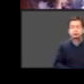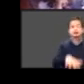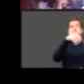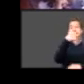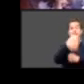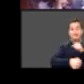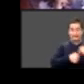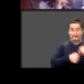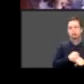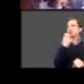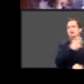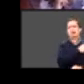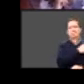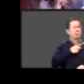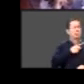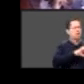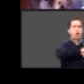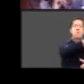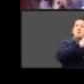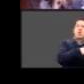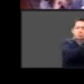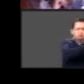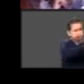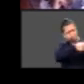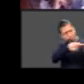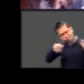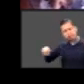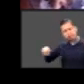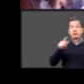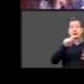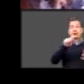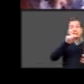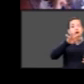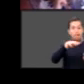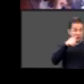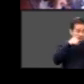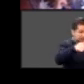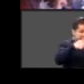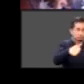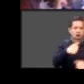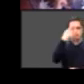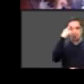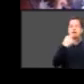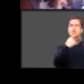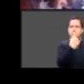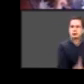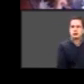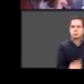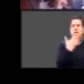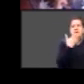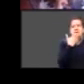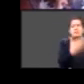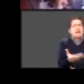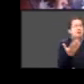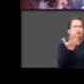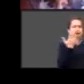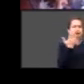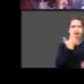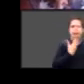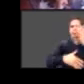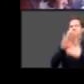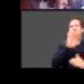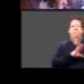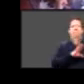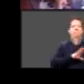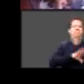y con ello el desarrollo de todo su potencial esto es muy importante porque esta ruta integral